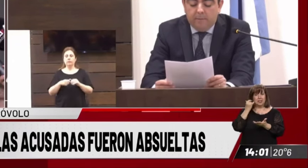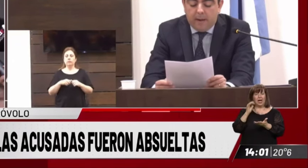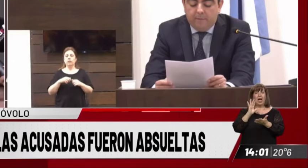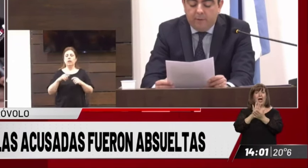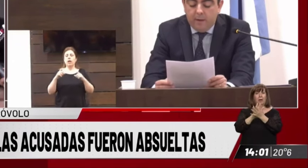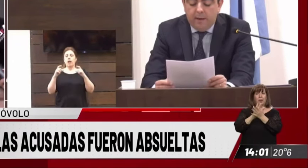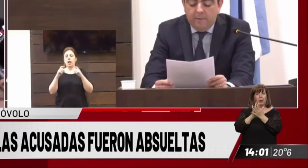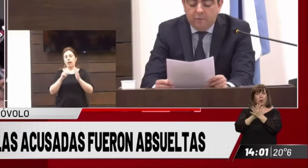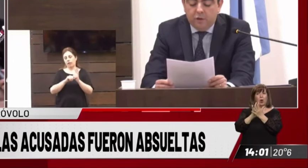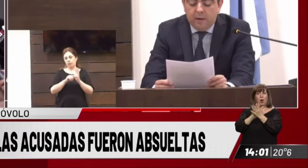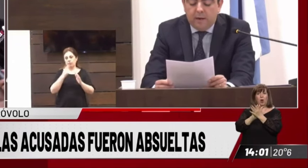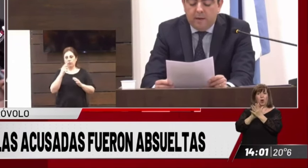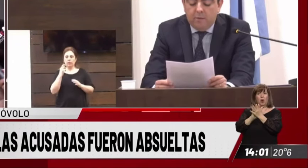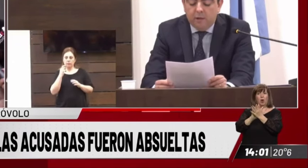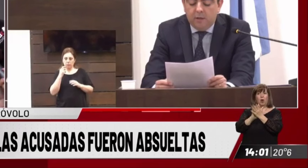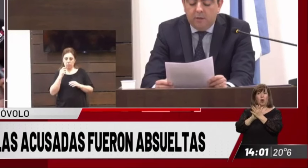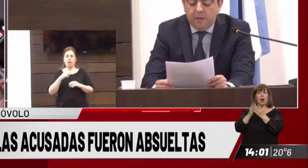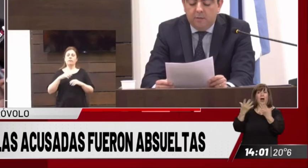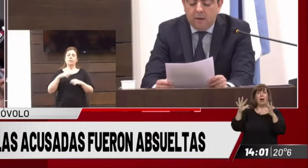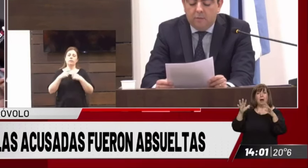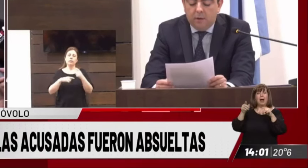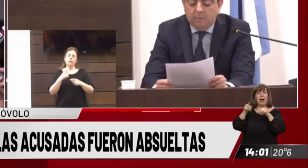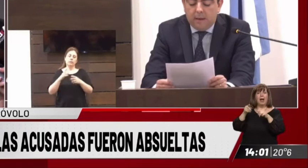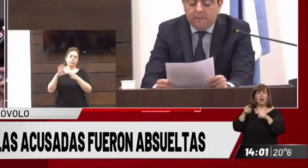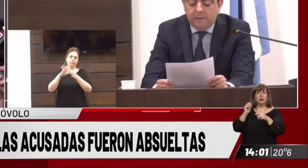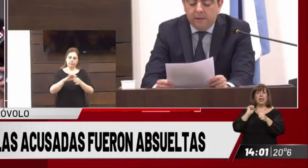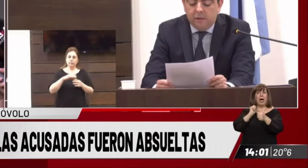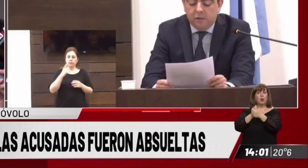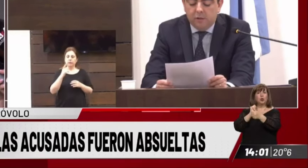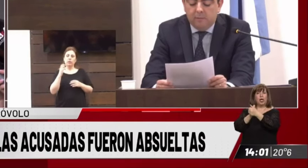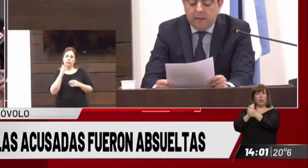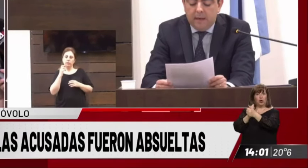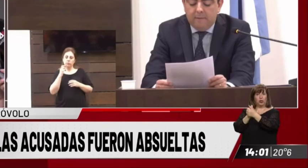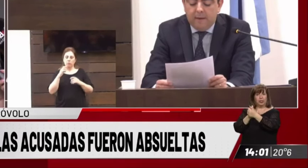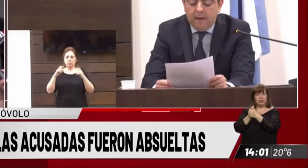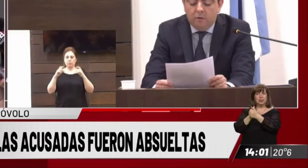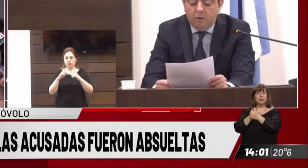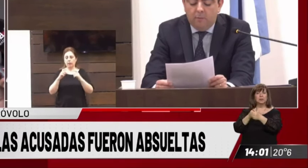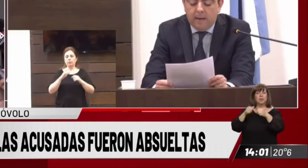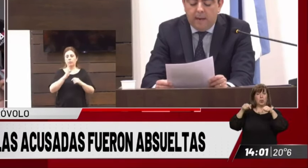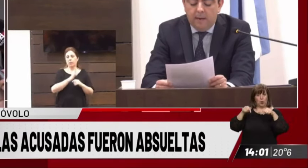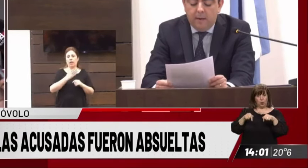a los abusadores. Hoy la justicia mendocina le